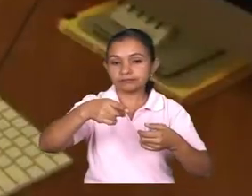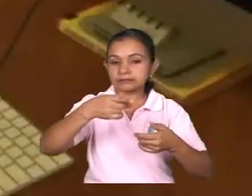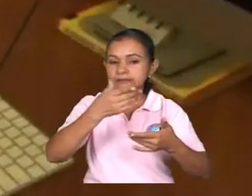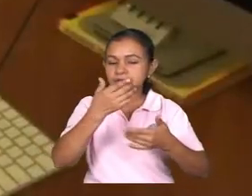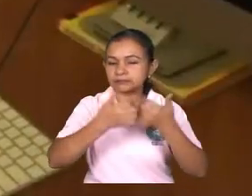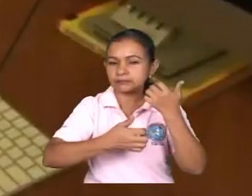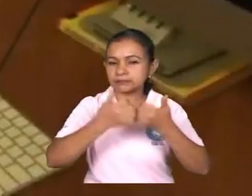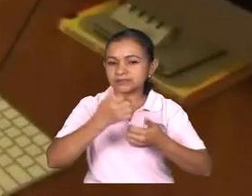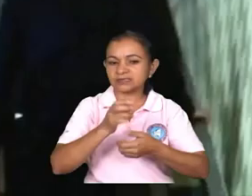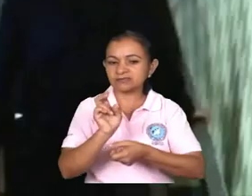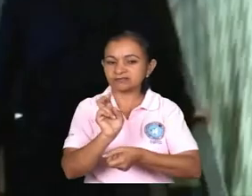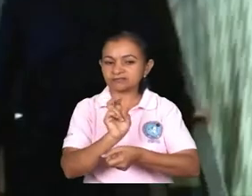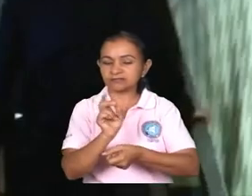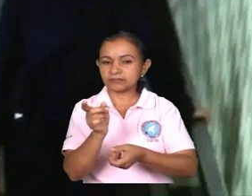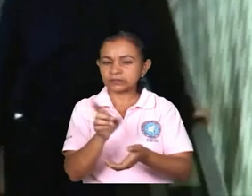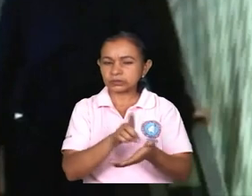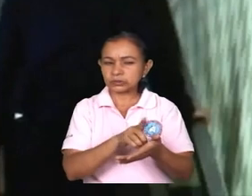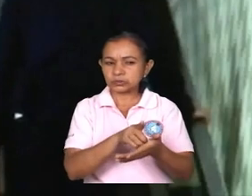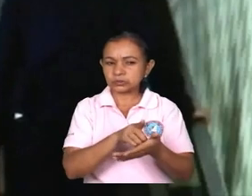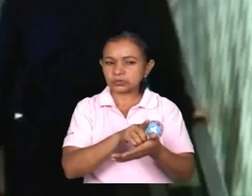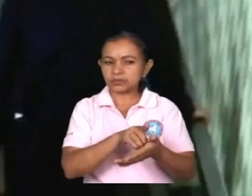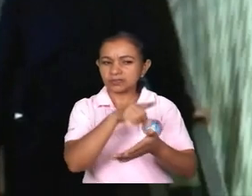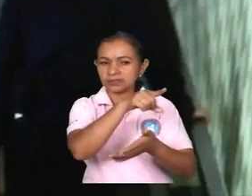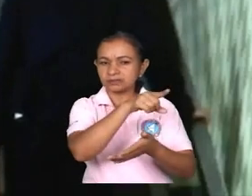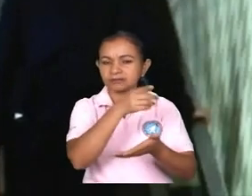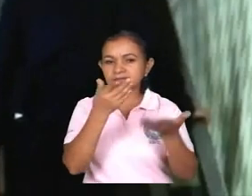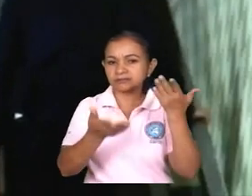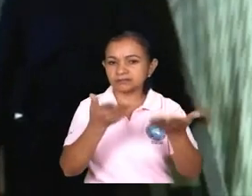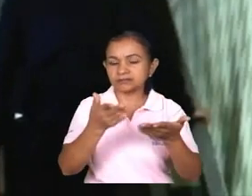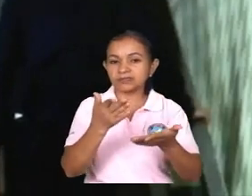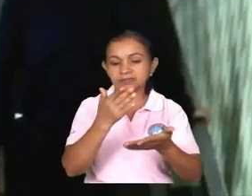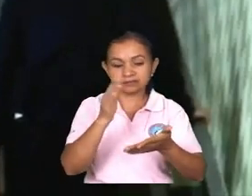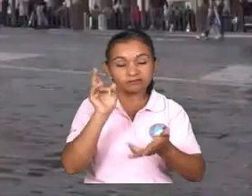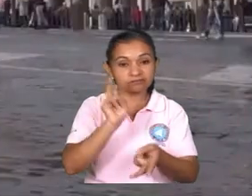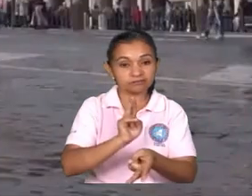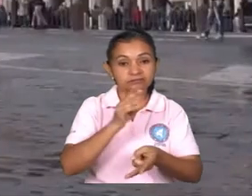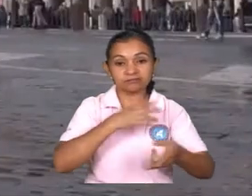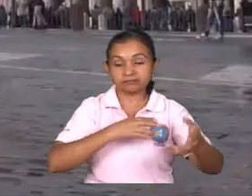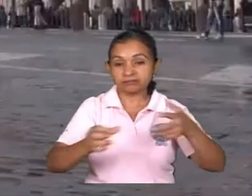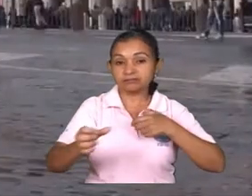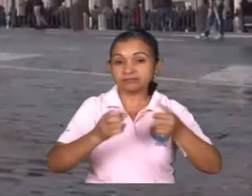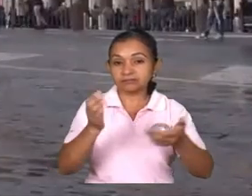en la credibilidad como resultado de los casos de abusos sexuales.